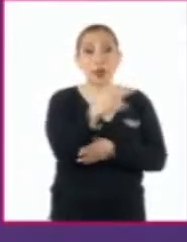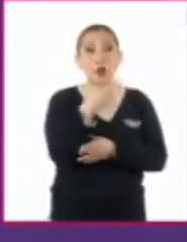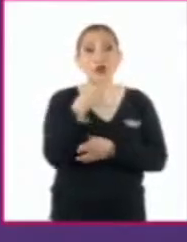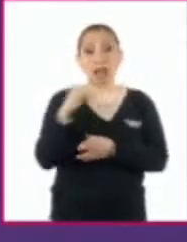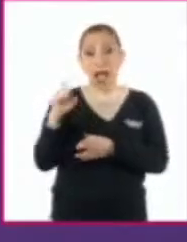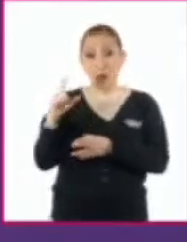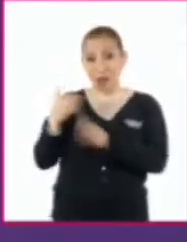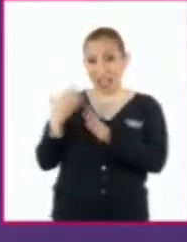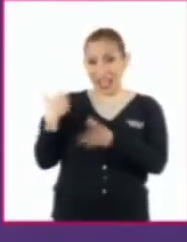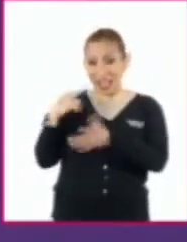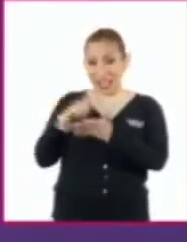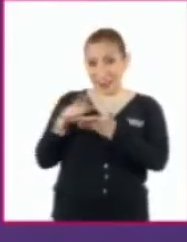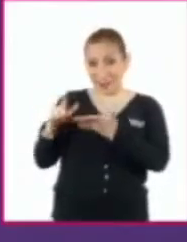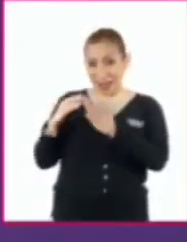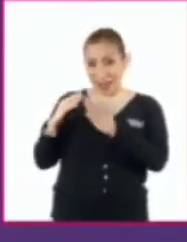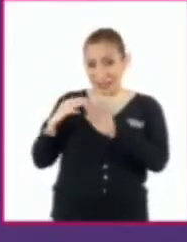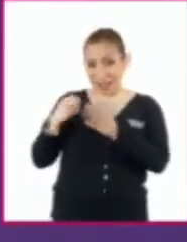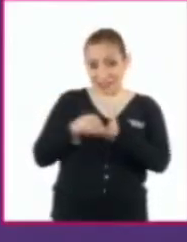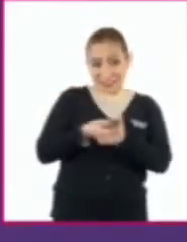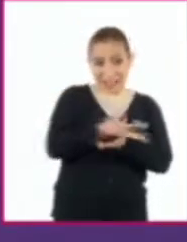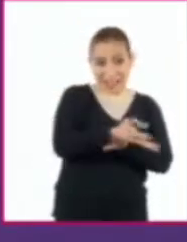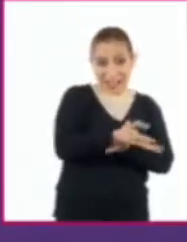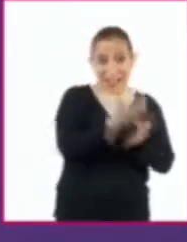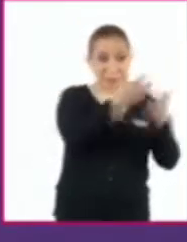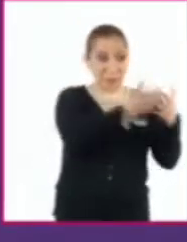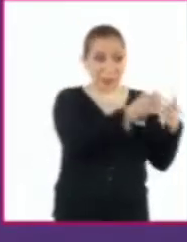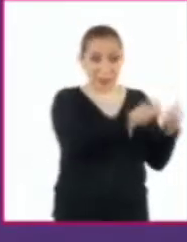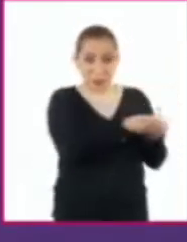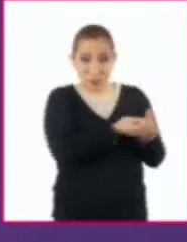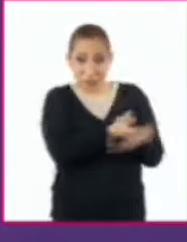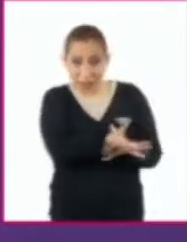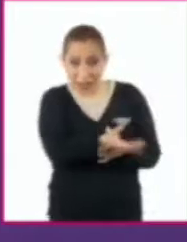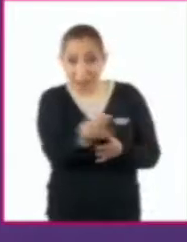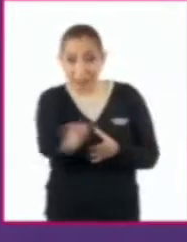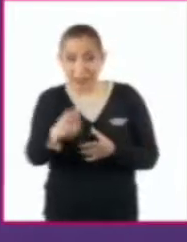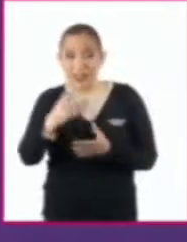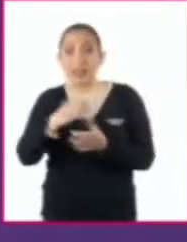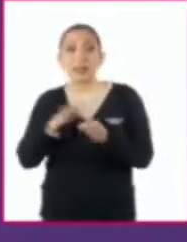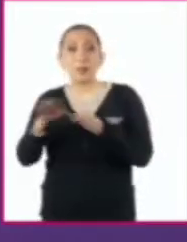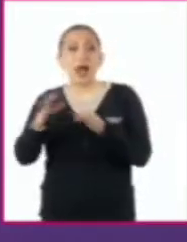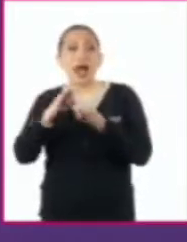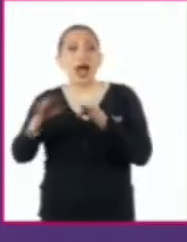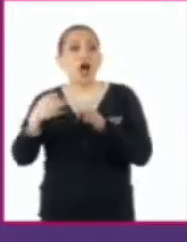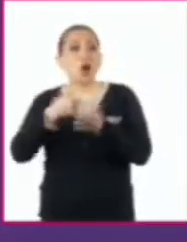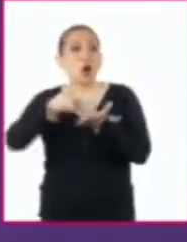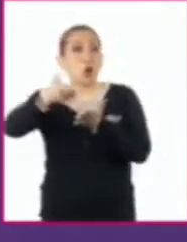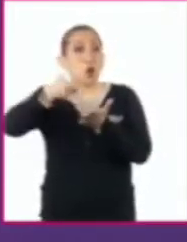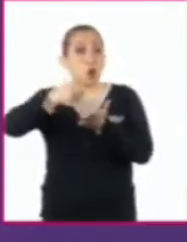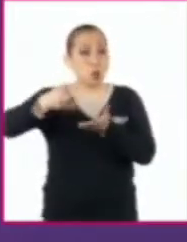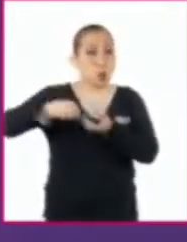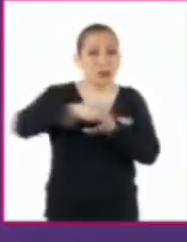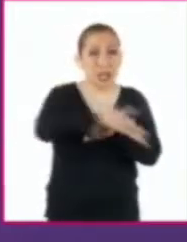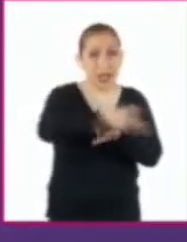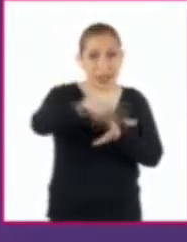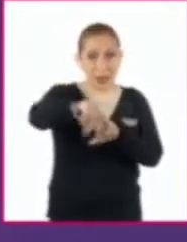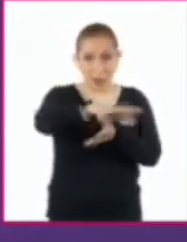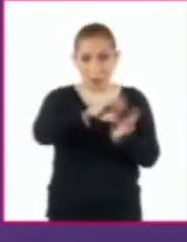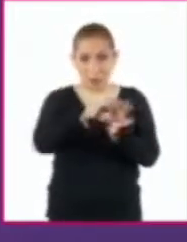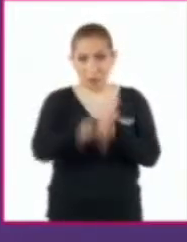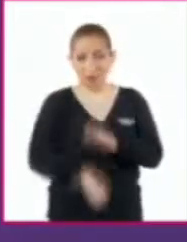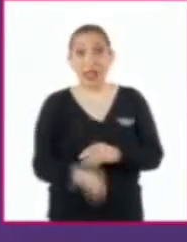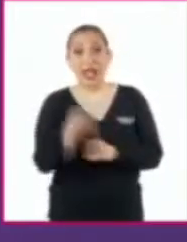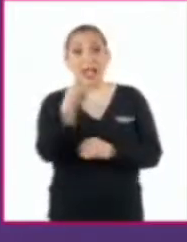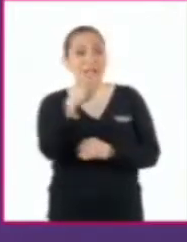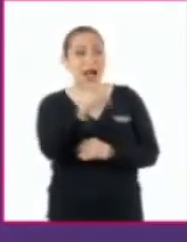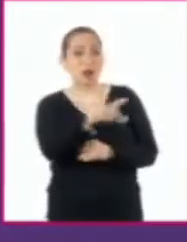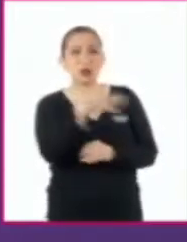de las aguas que provienen de nuestros hogares, de la industria, de actividades agropecuarias, por mencionar algunos ejemplos.